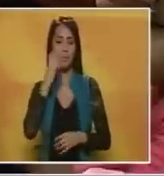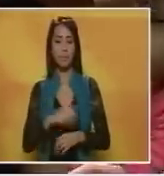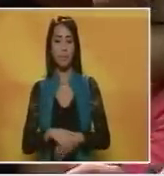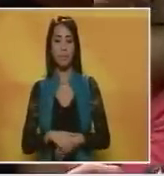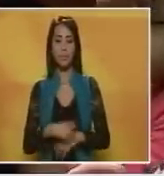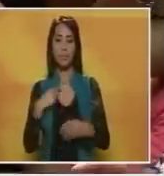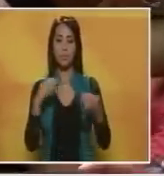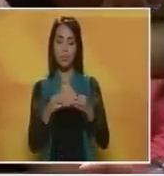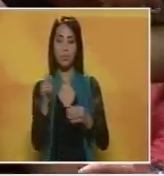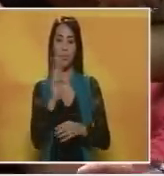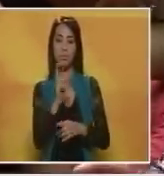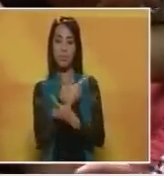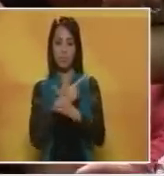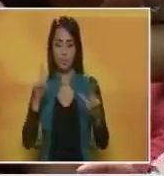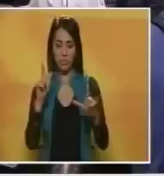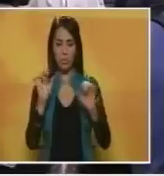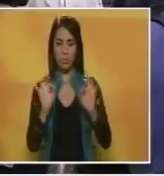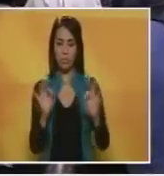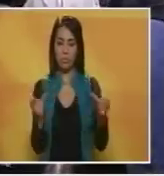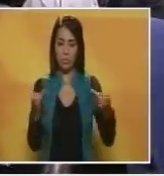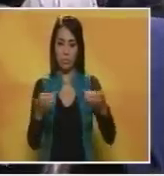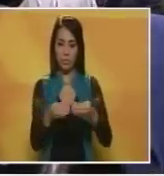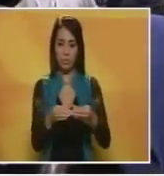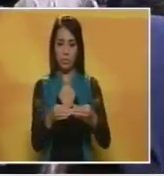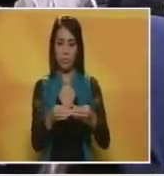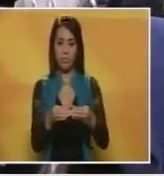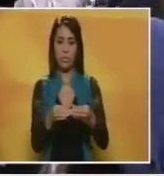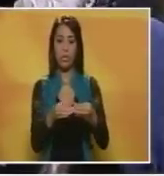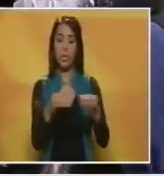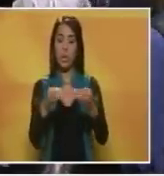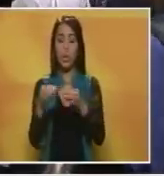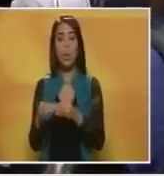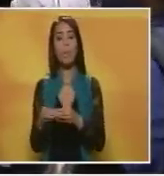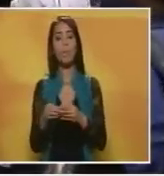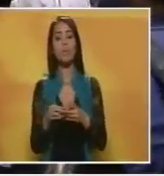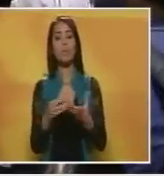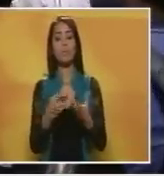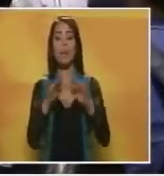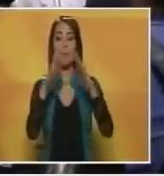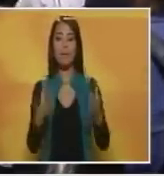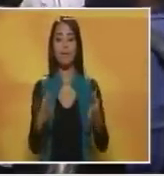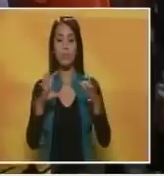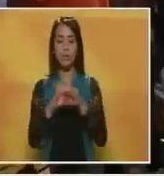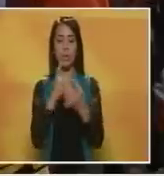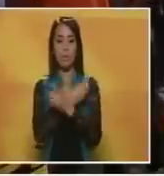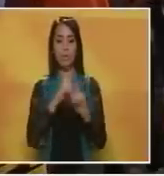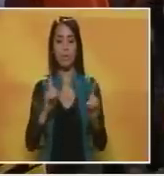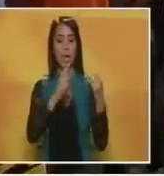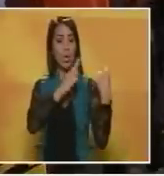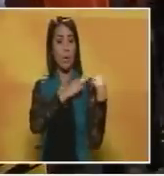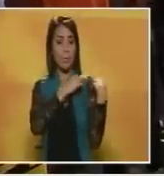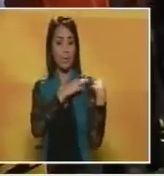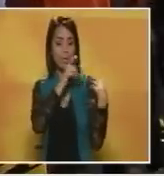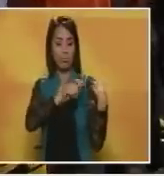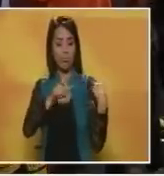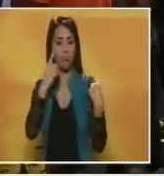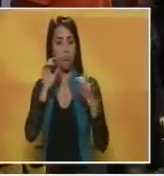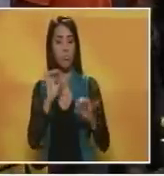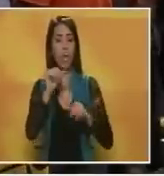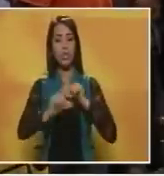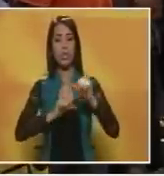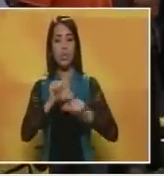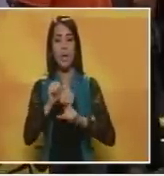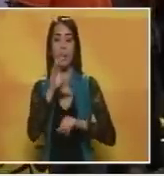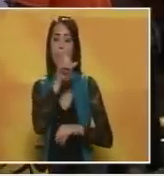venezuela libre de la plataforma que reúne a partidos de la mesa de la unidad democrática antes de la sociedad